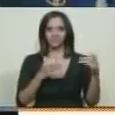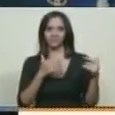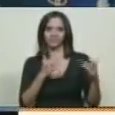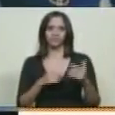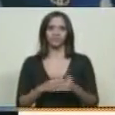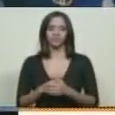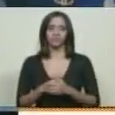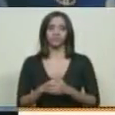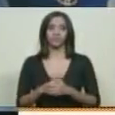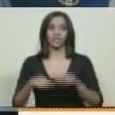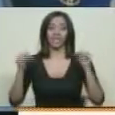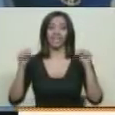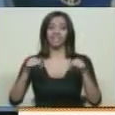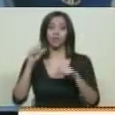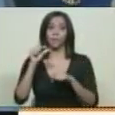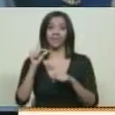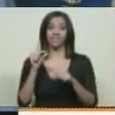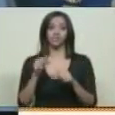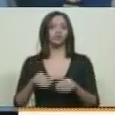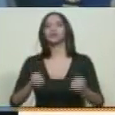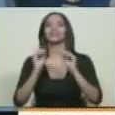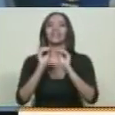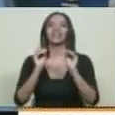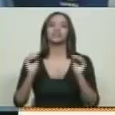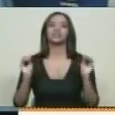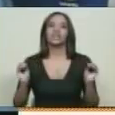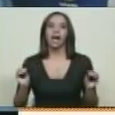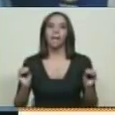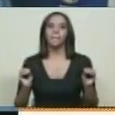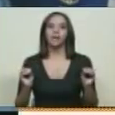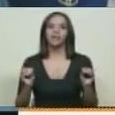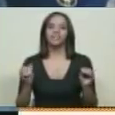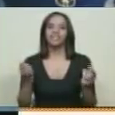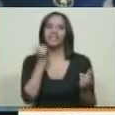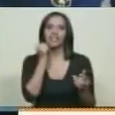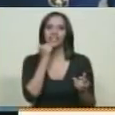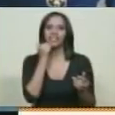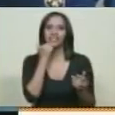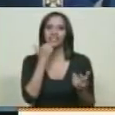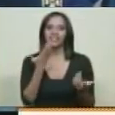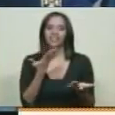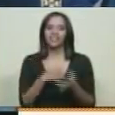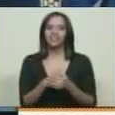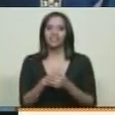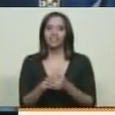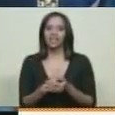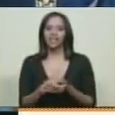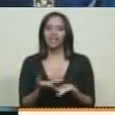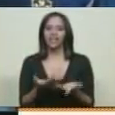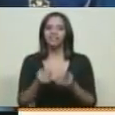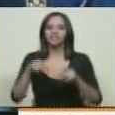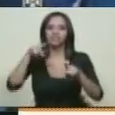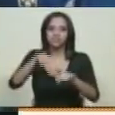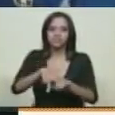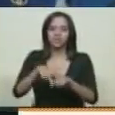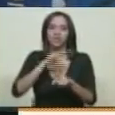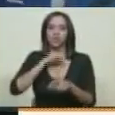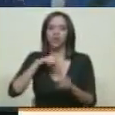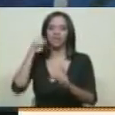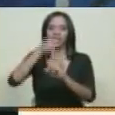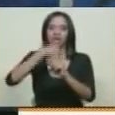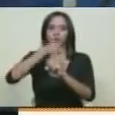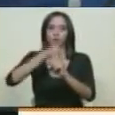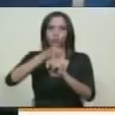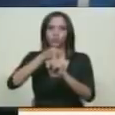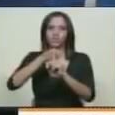En este momento denunciamos una campaña de criminalización de nuestra lucha, donde se ha tomado